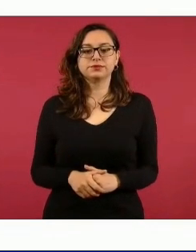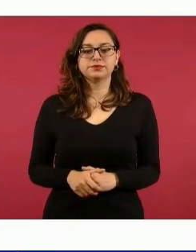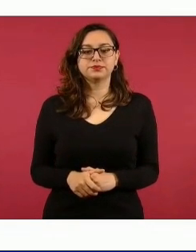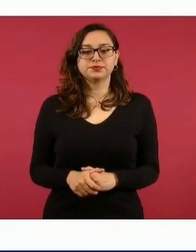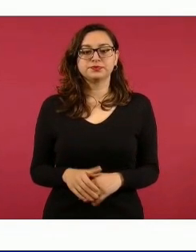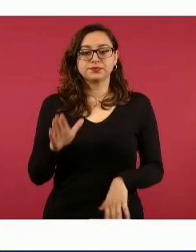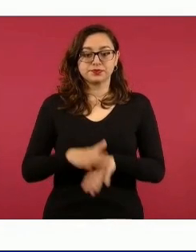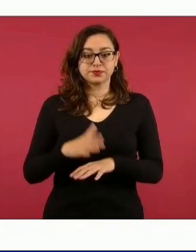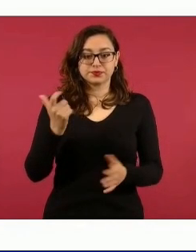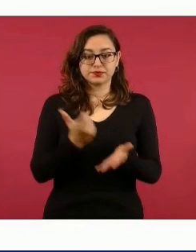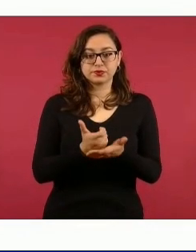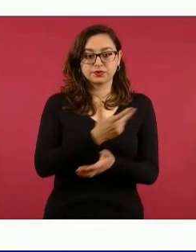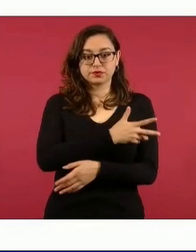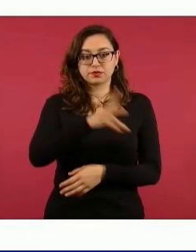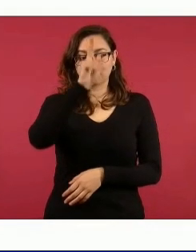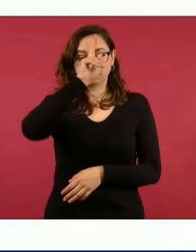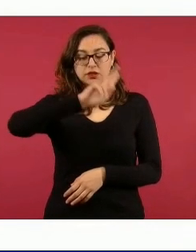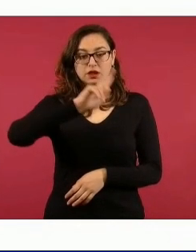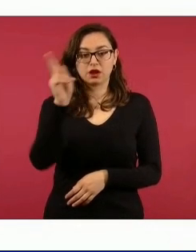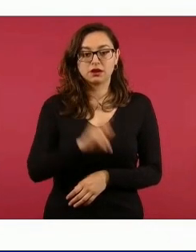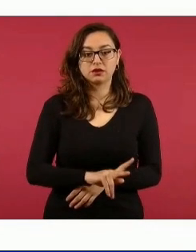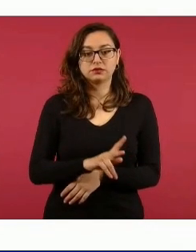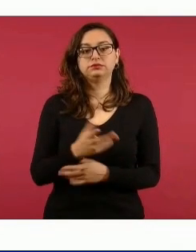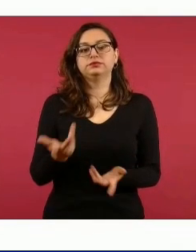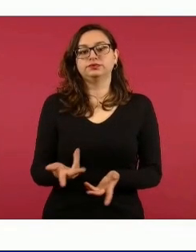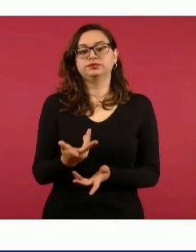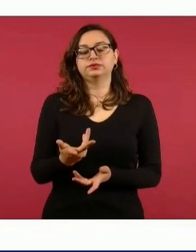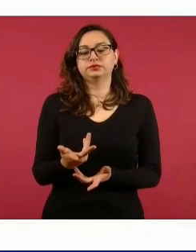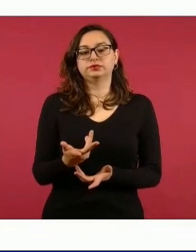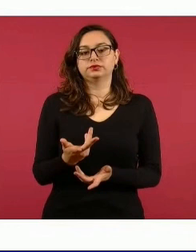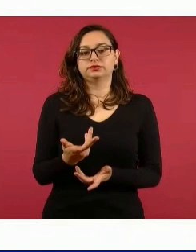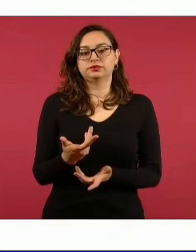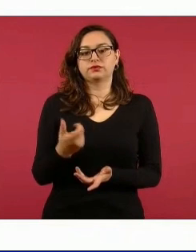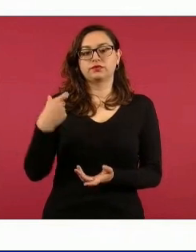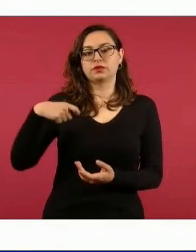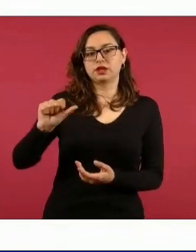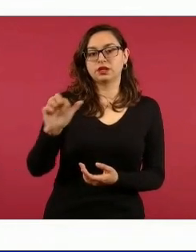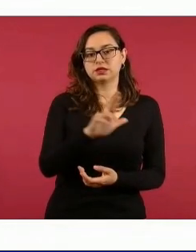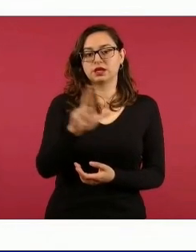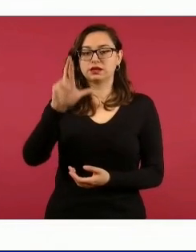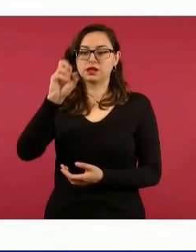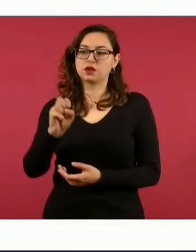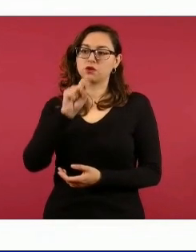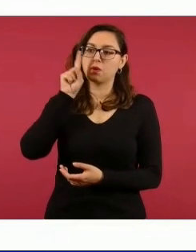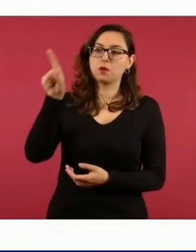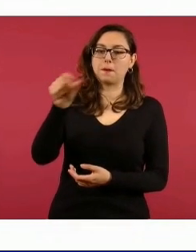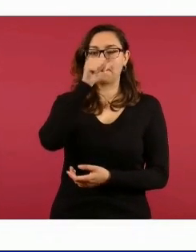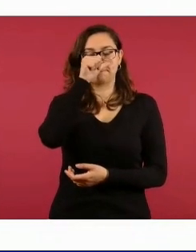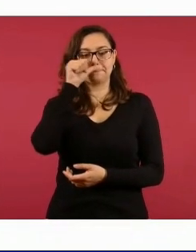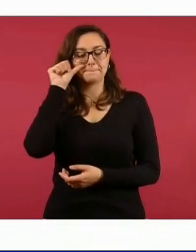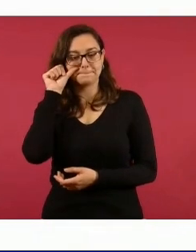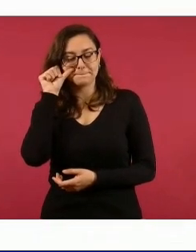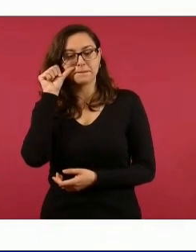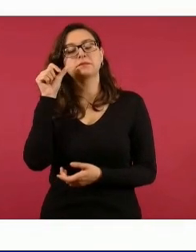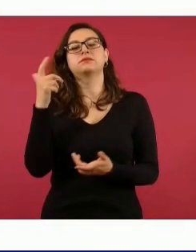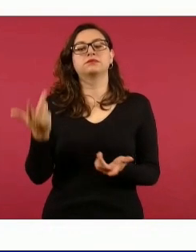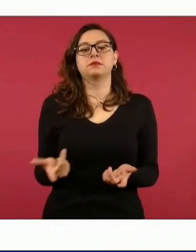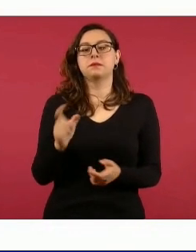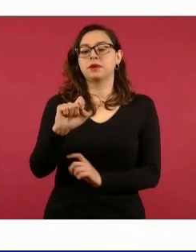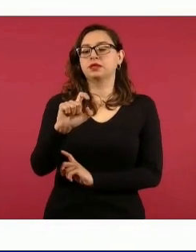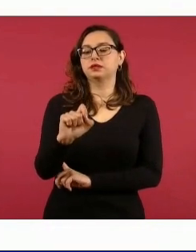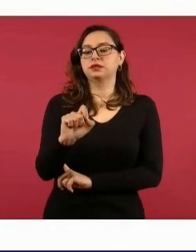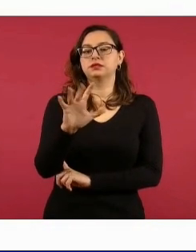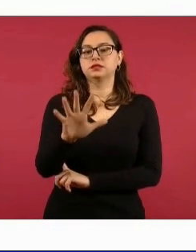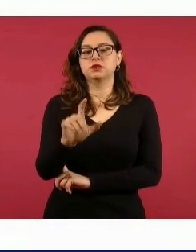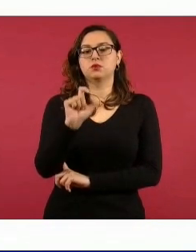precio más alto con el margen más alto lo encontramos en Benito Juárez, Quintana Roo, allá en Cancún, un precio al público